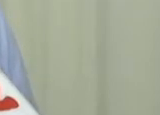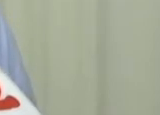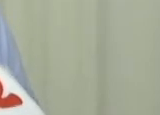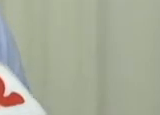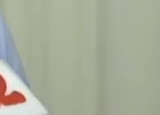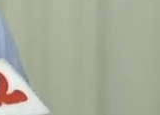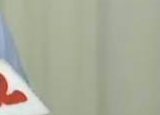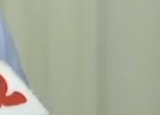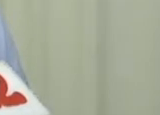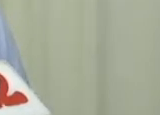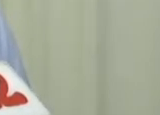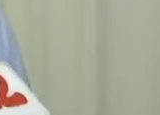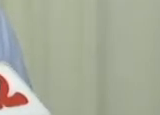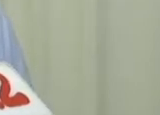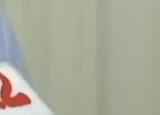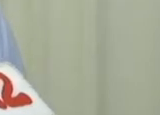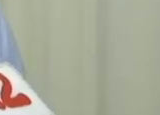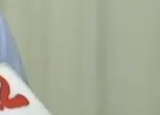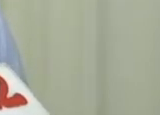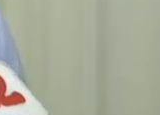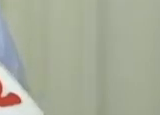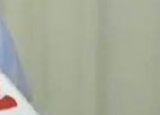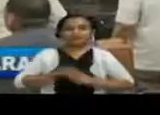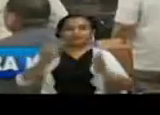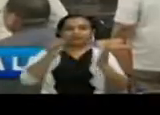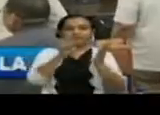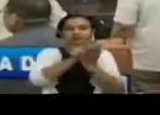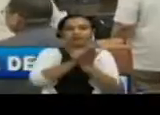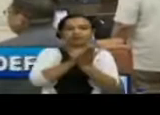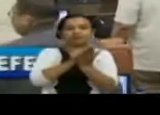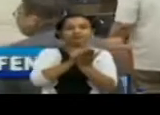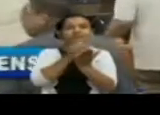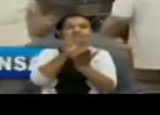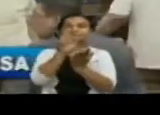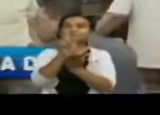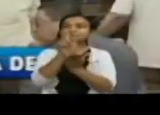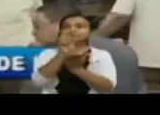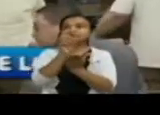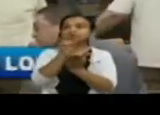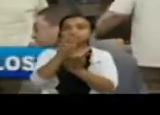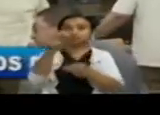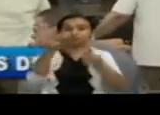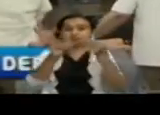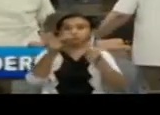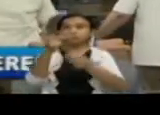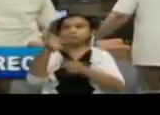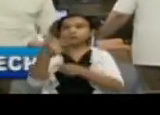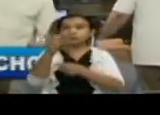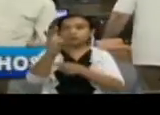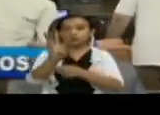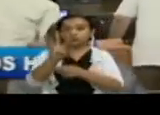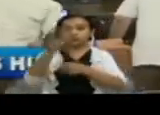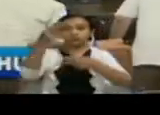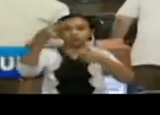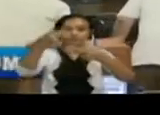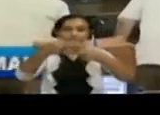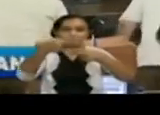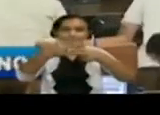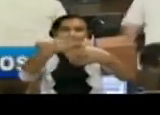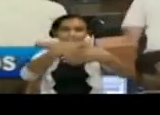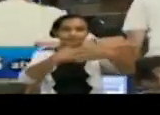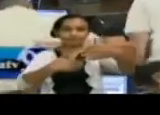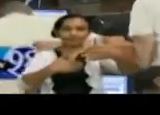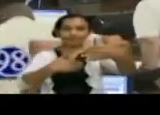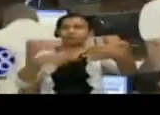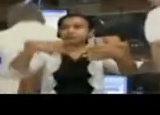nosotros no podríamos participar y por eso es que votamos en contra. Mira, yo estoy claro de que ellos van a atender a las